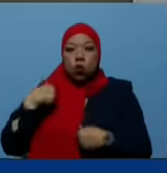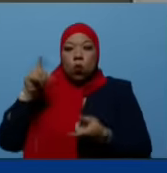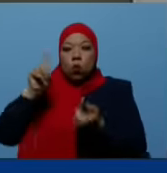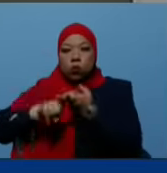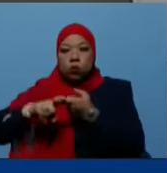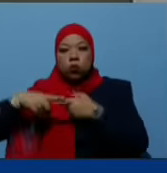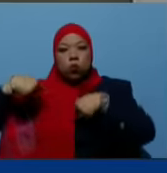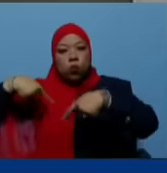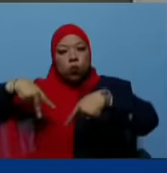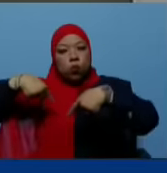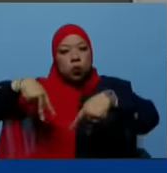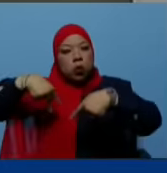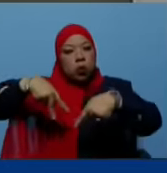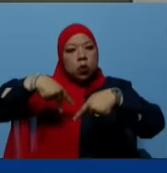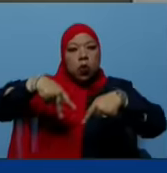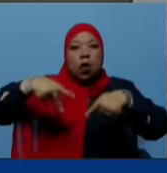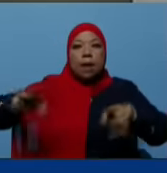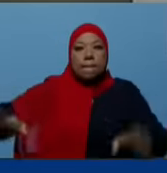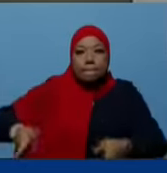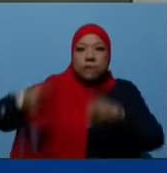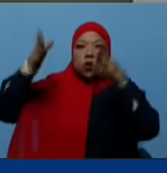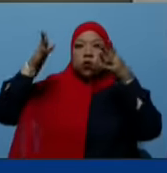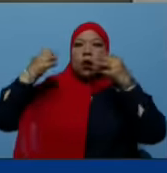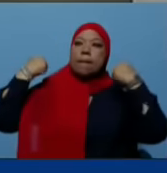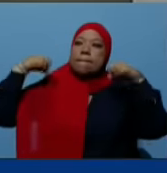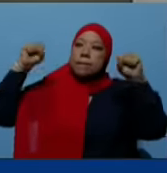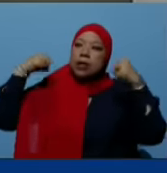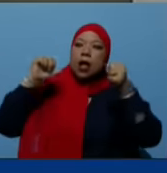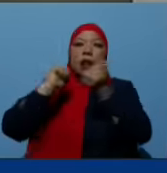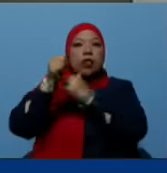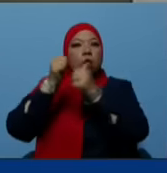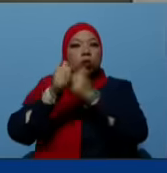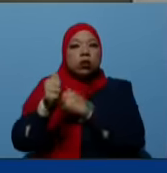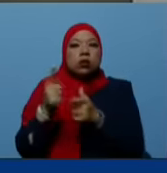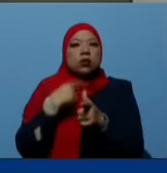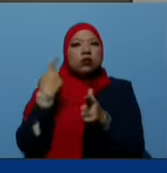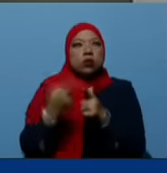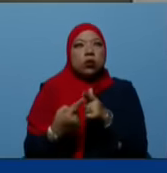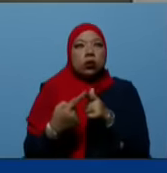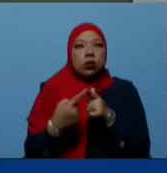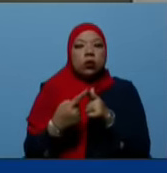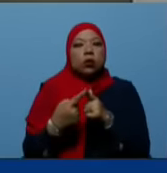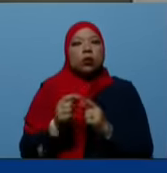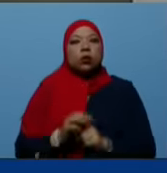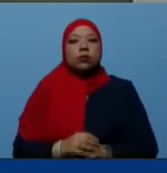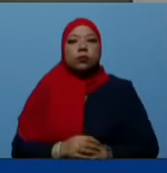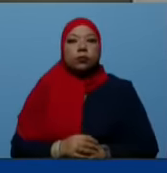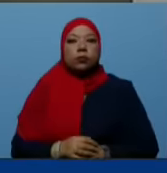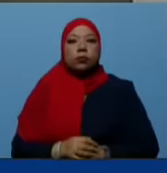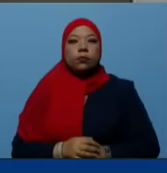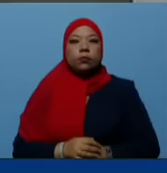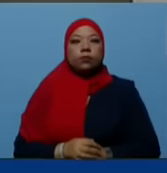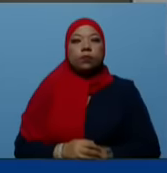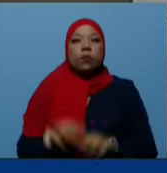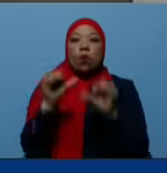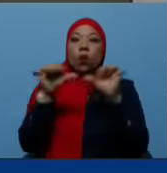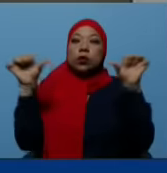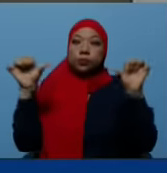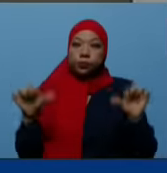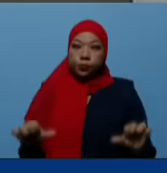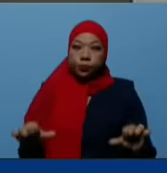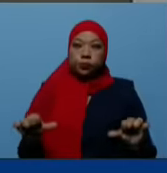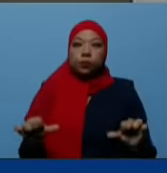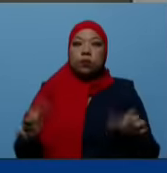próceres, haciendo ejercicio. Ya para entonces teníamos un sistema